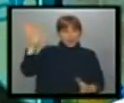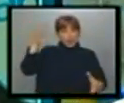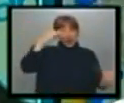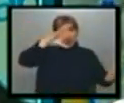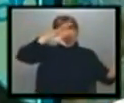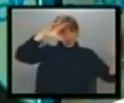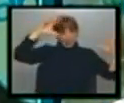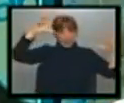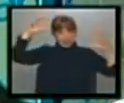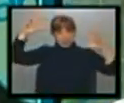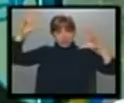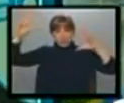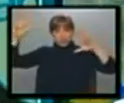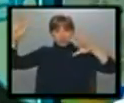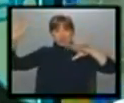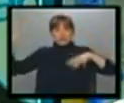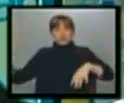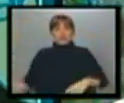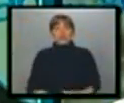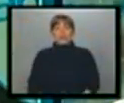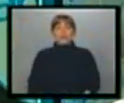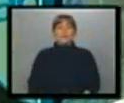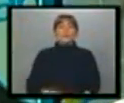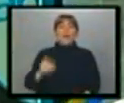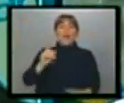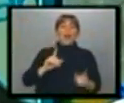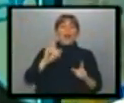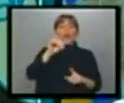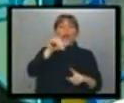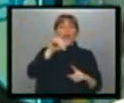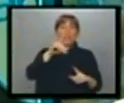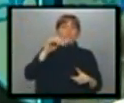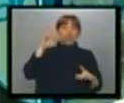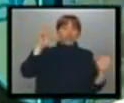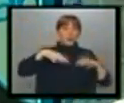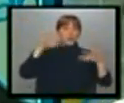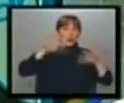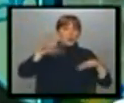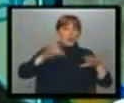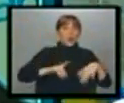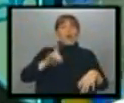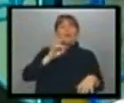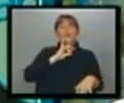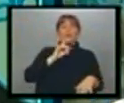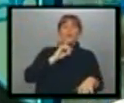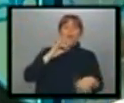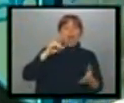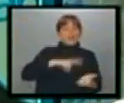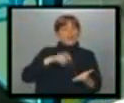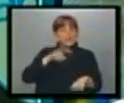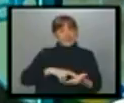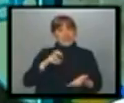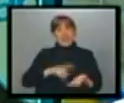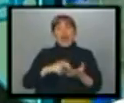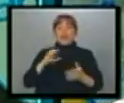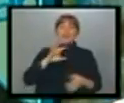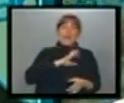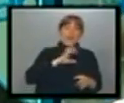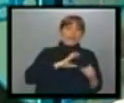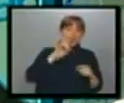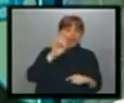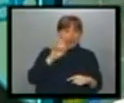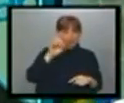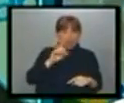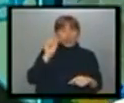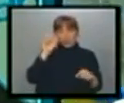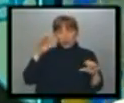parte del territorio argentino. Las tormentas en el noroeste, por allí en Tucumán, en Salta, norte de Catamarca, tenés alguna